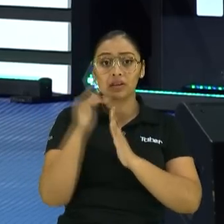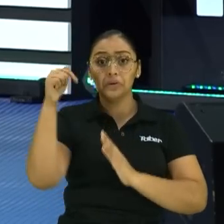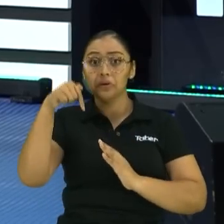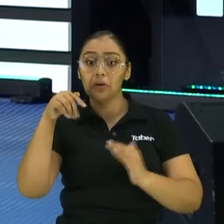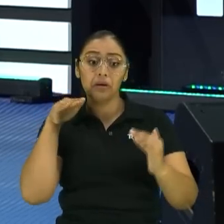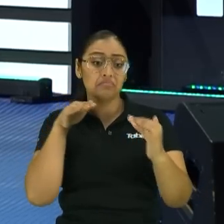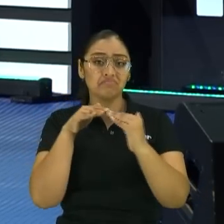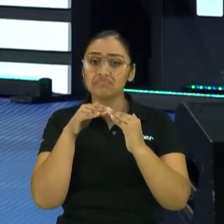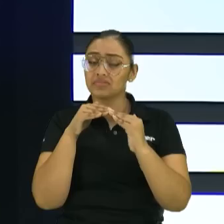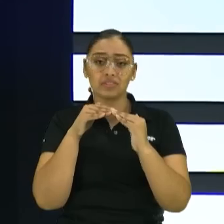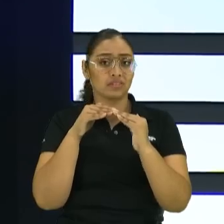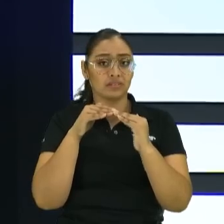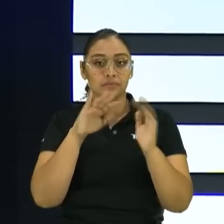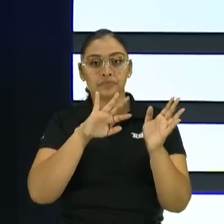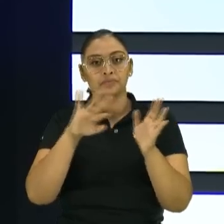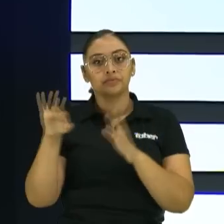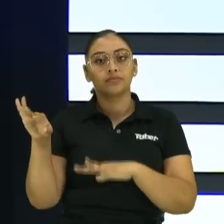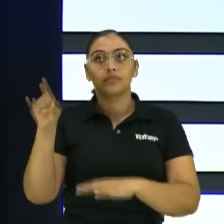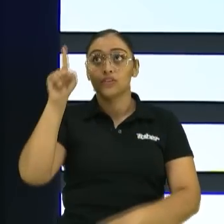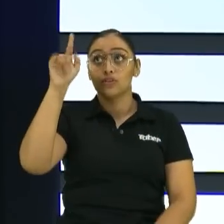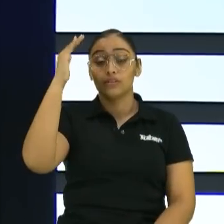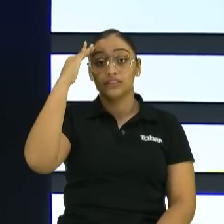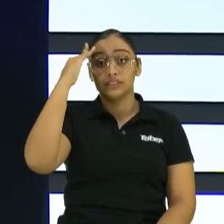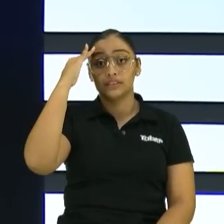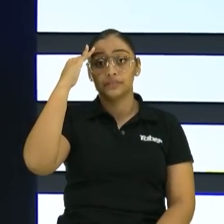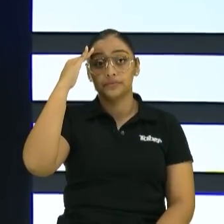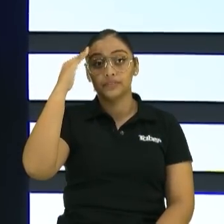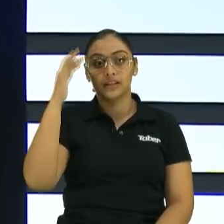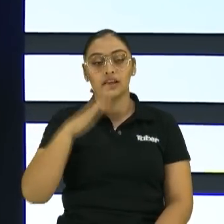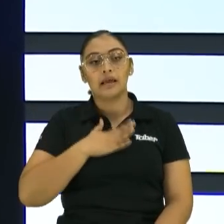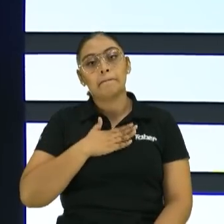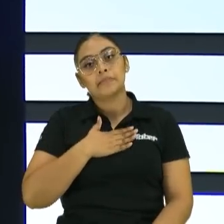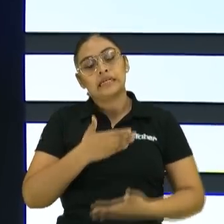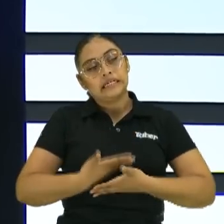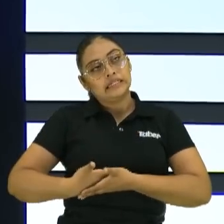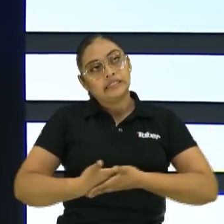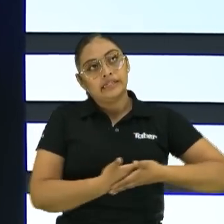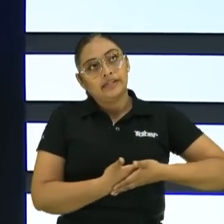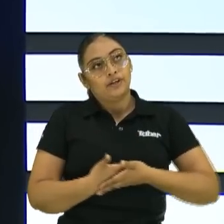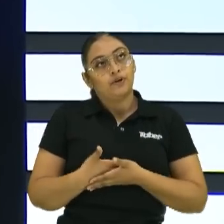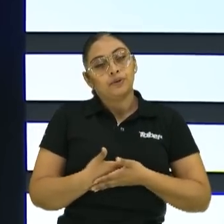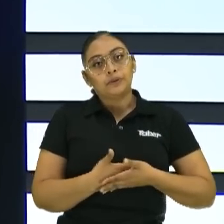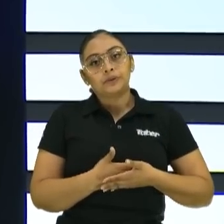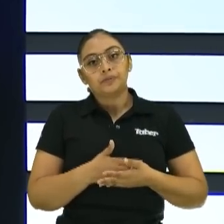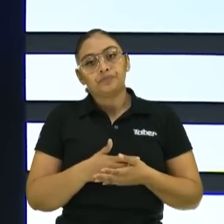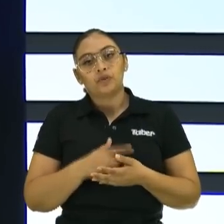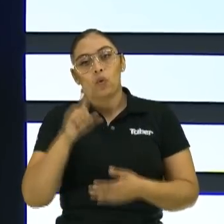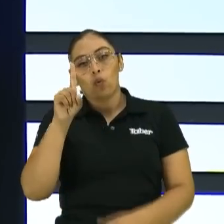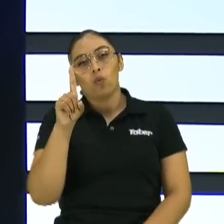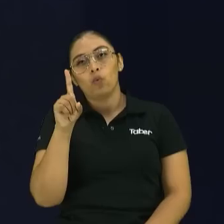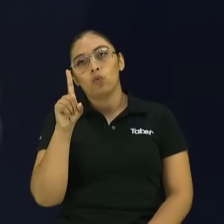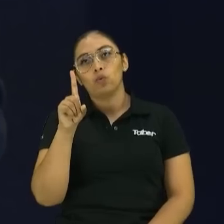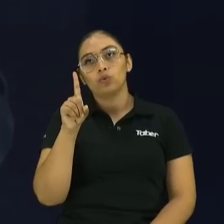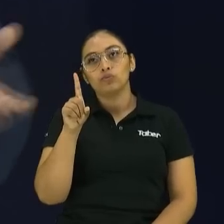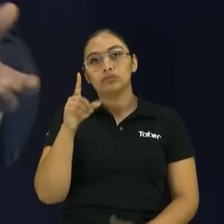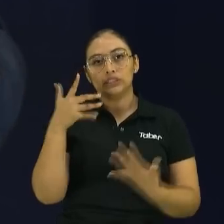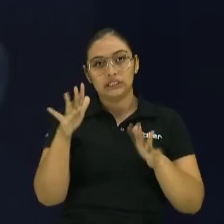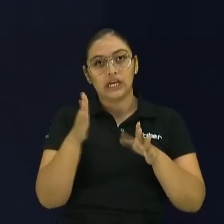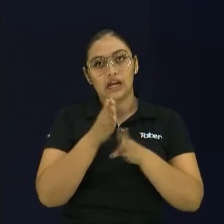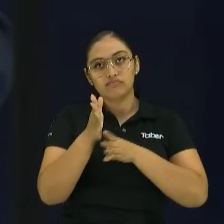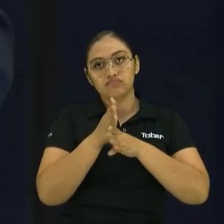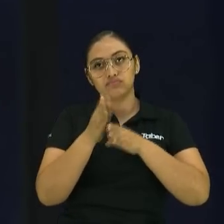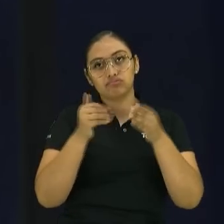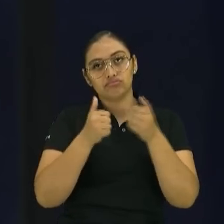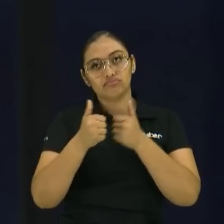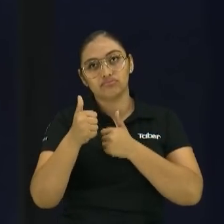uno de mis hijos que es el que va adelante de los otros dos hermanos en sus cosas profesionales o en